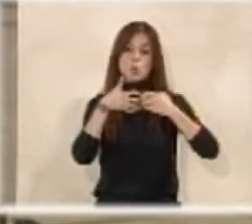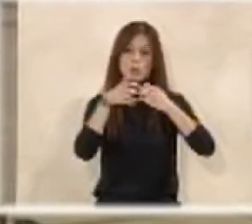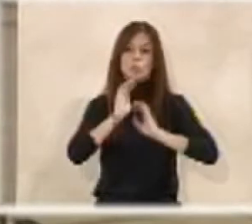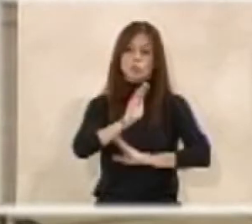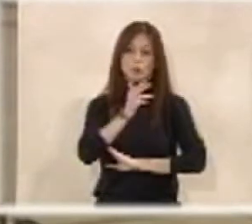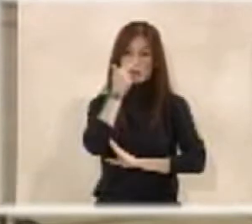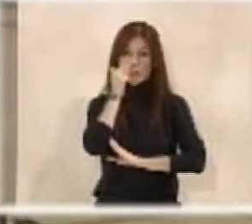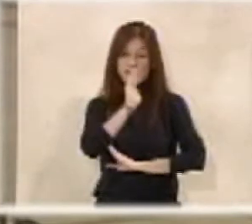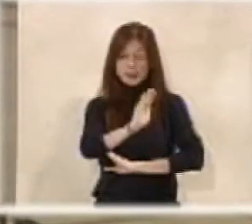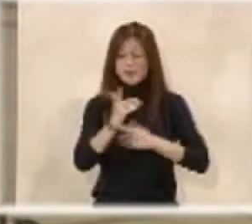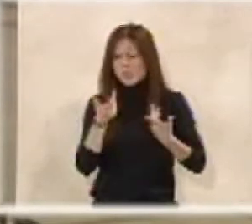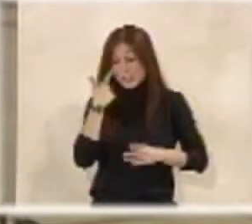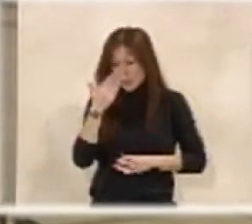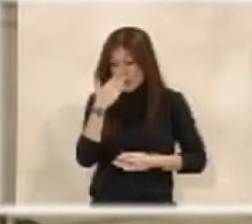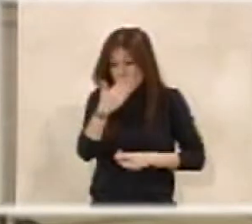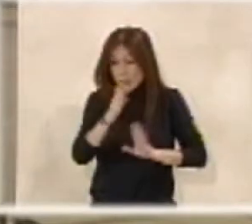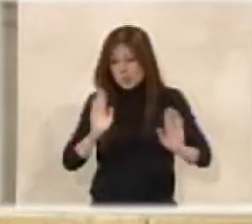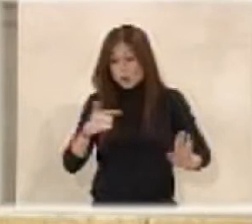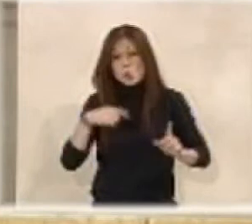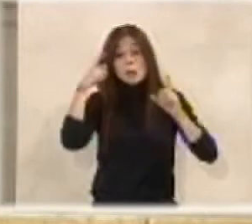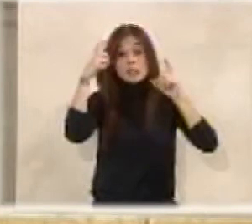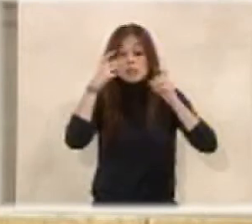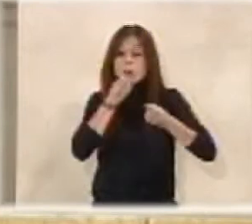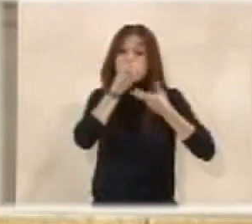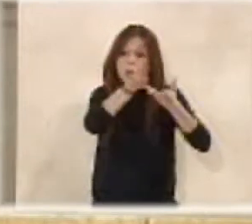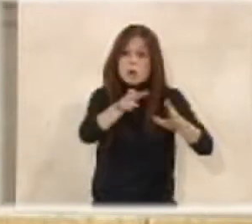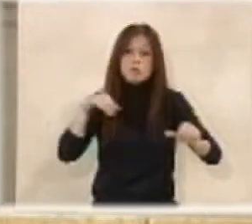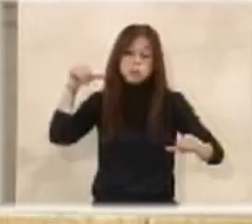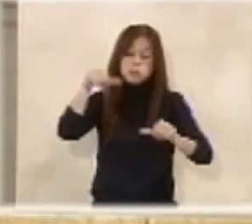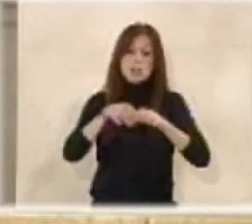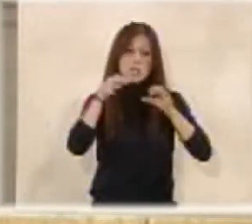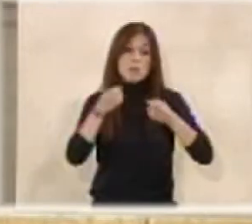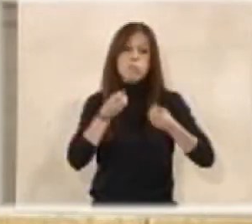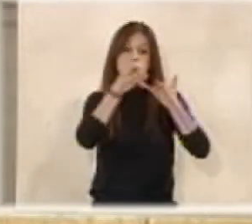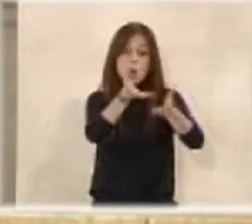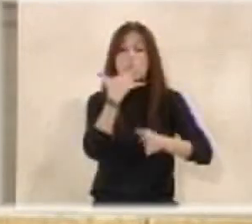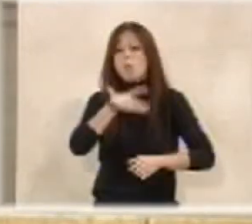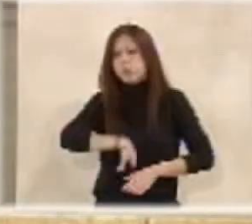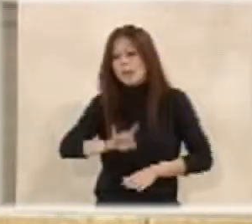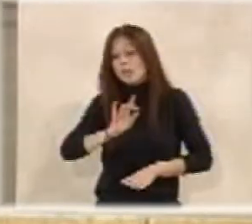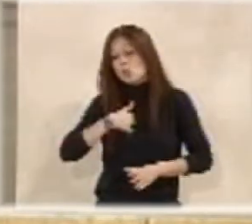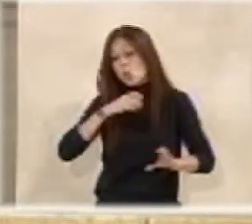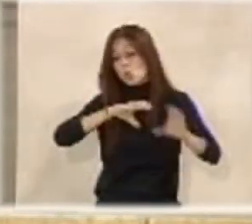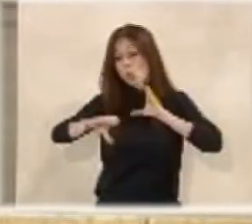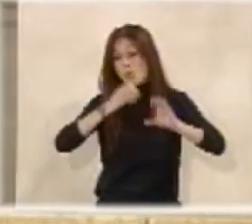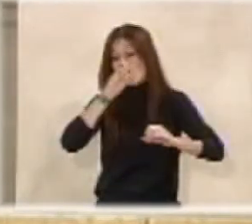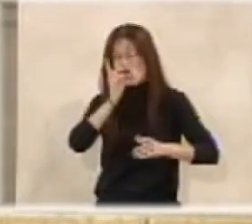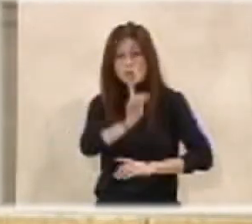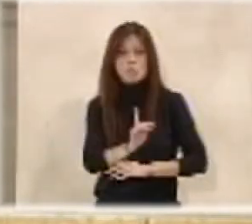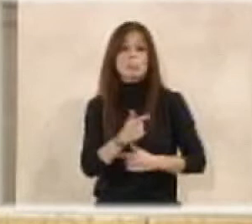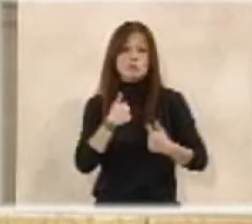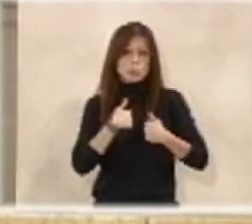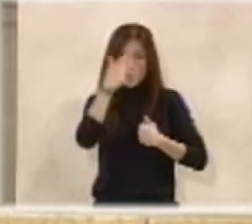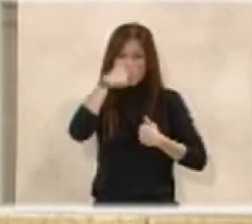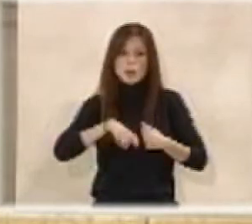defendéis. Esa es la verdad. Yo he intentado trasladarlo siempre así desde un primer momento. A lo mejor no hemos sabido comunicarlo como debiéramos y